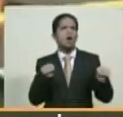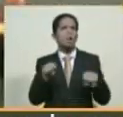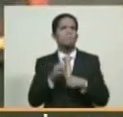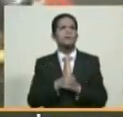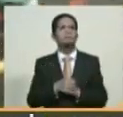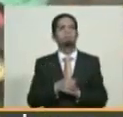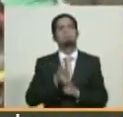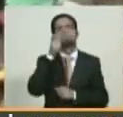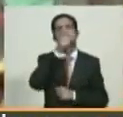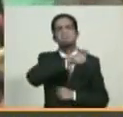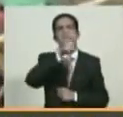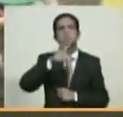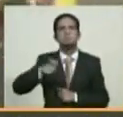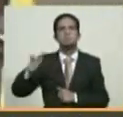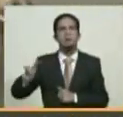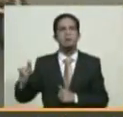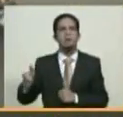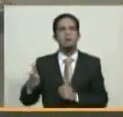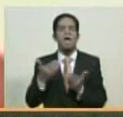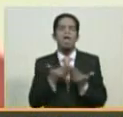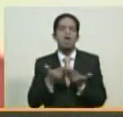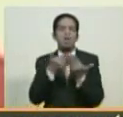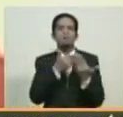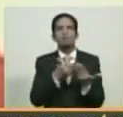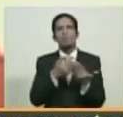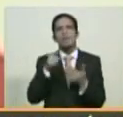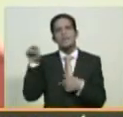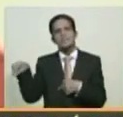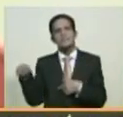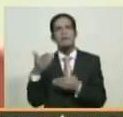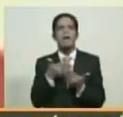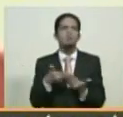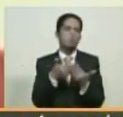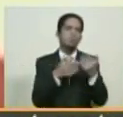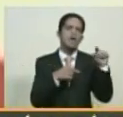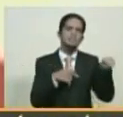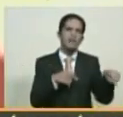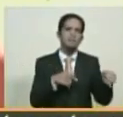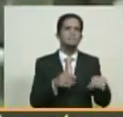que estudia de un lado o del otro. Venezuela tiene